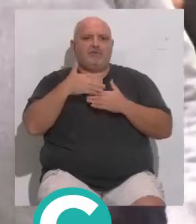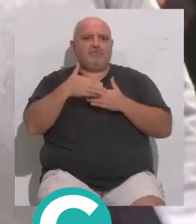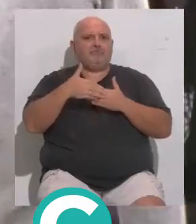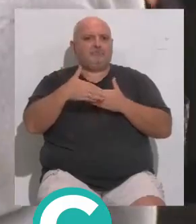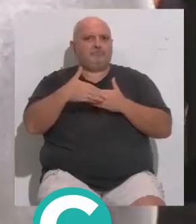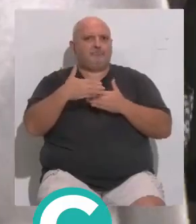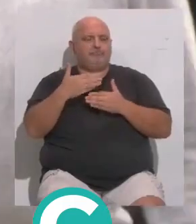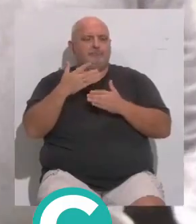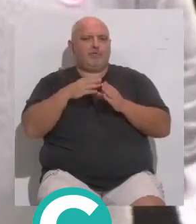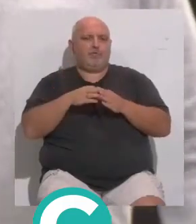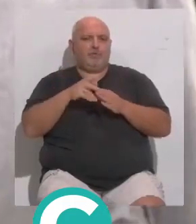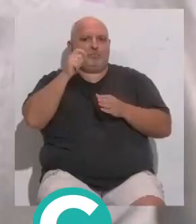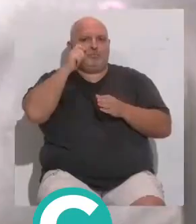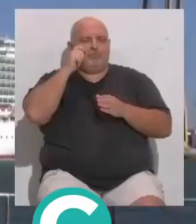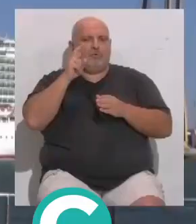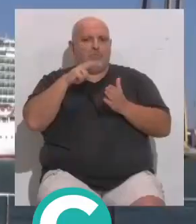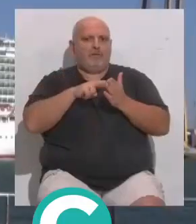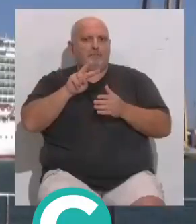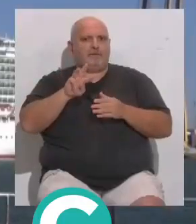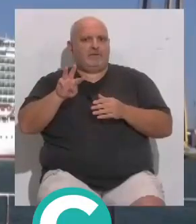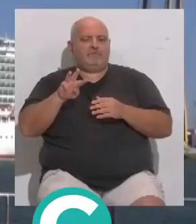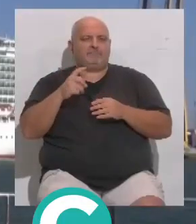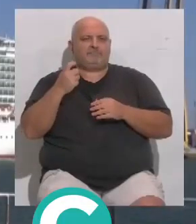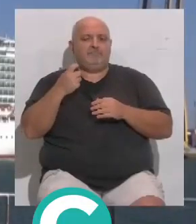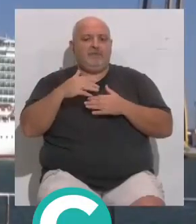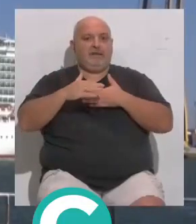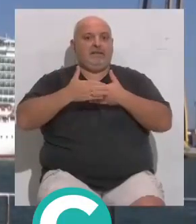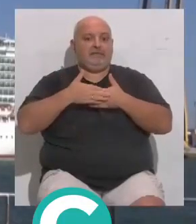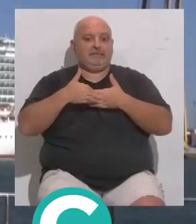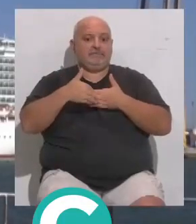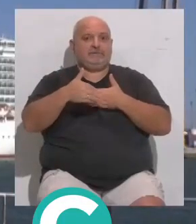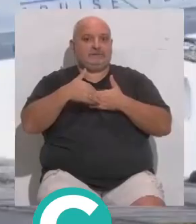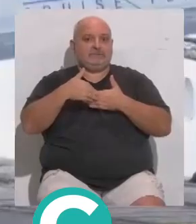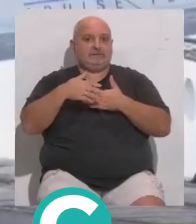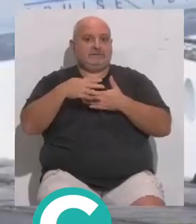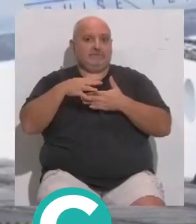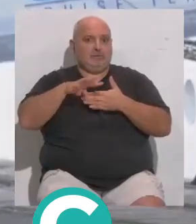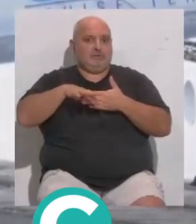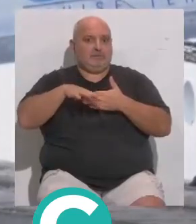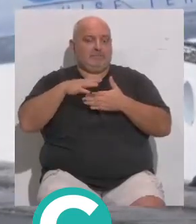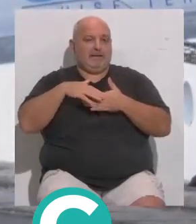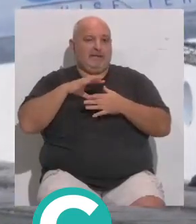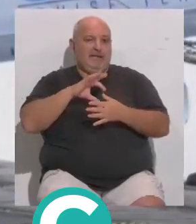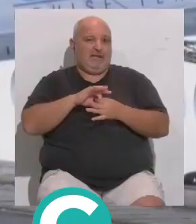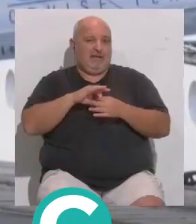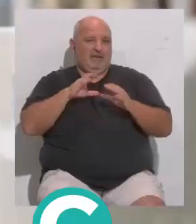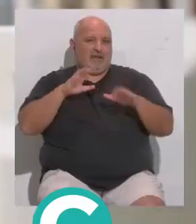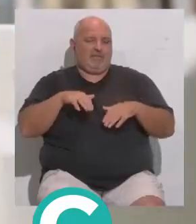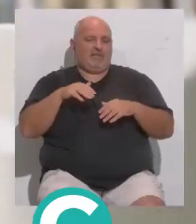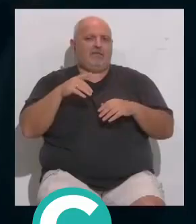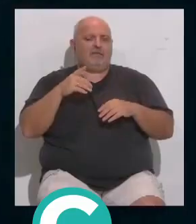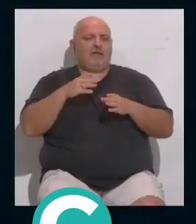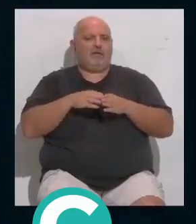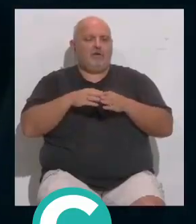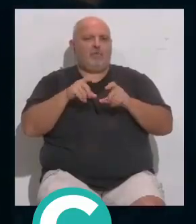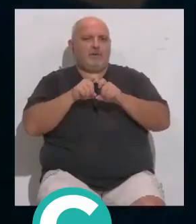de los cruceros en 2023. A falta de cerrar este último trimestre, particularmente dinámico para Cádiz, navieras,